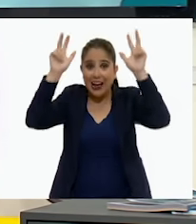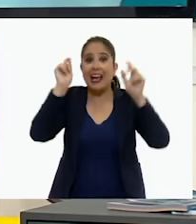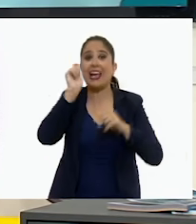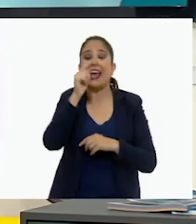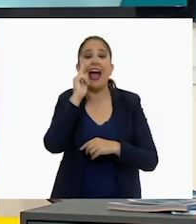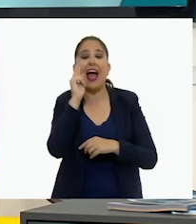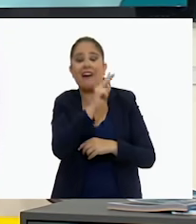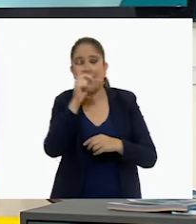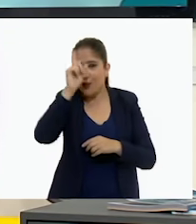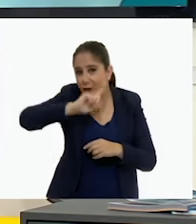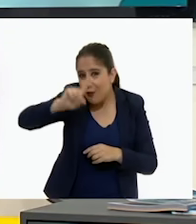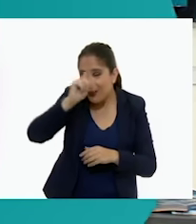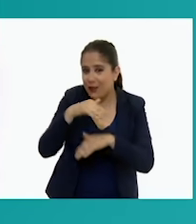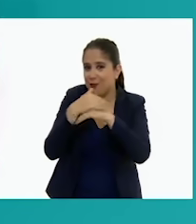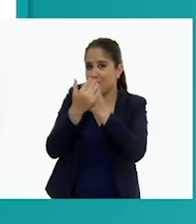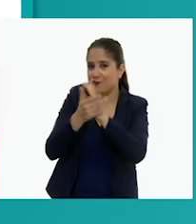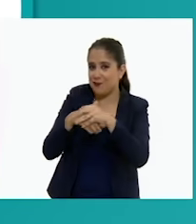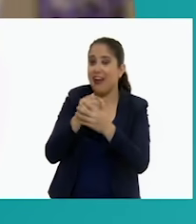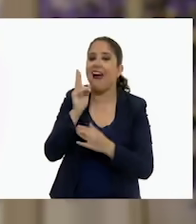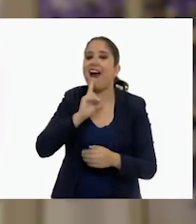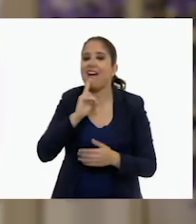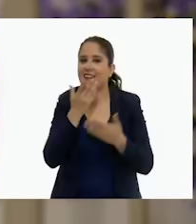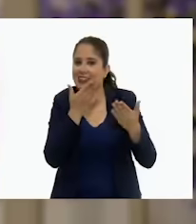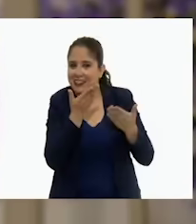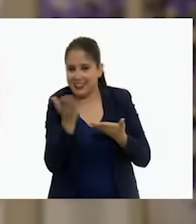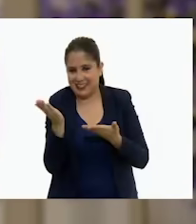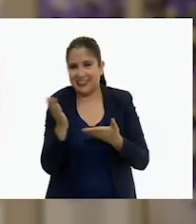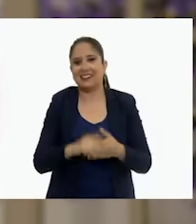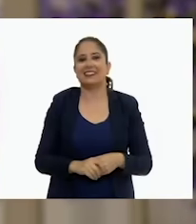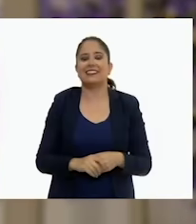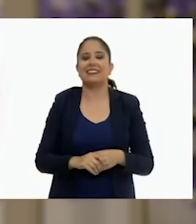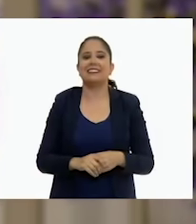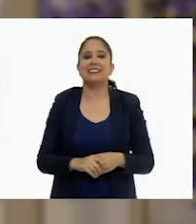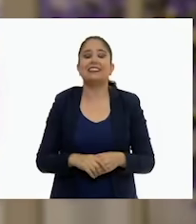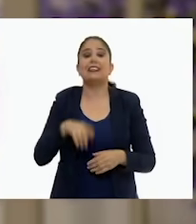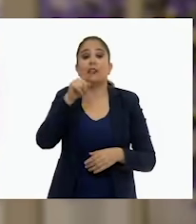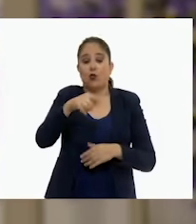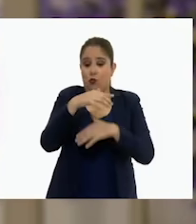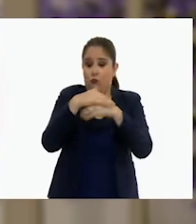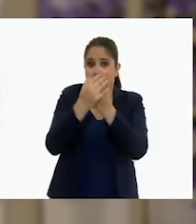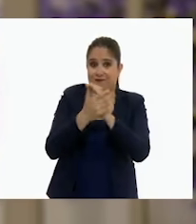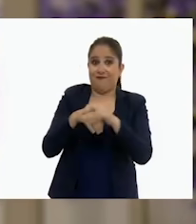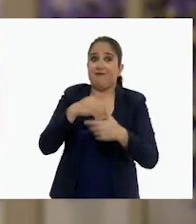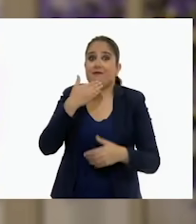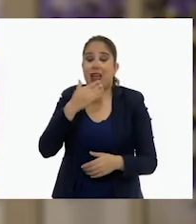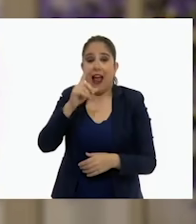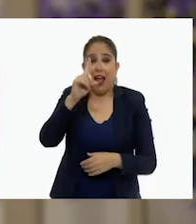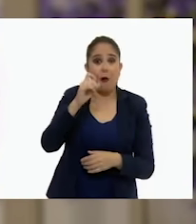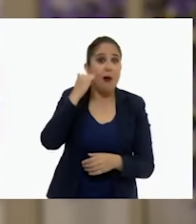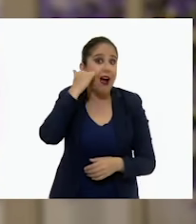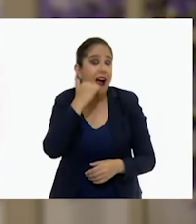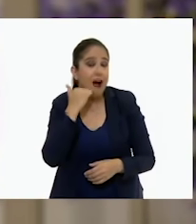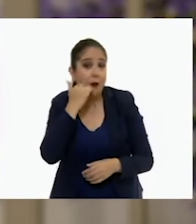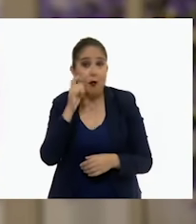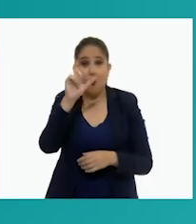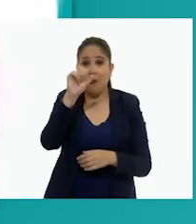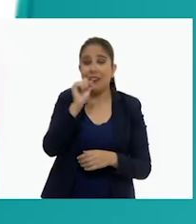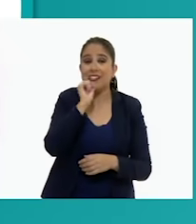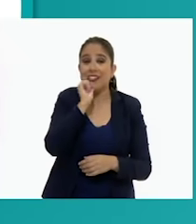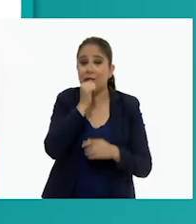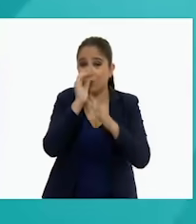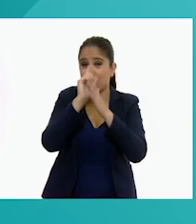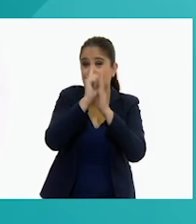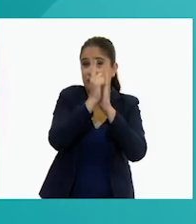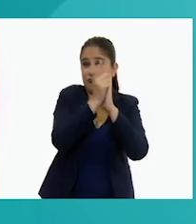buen lavado de manos. Lava muy bien tus manos con agua y con jabón durante 20 segundos.